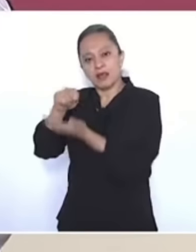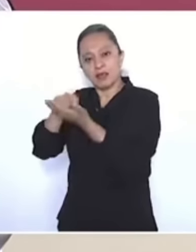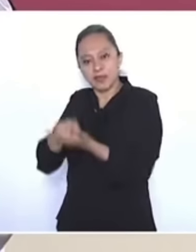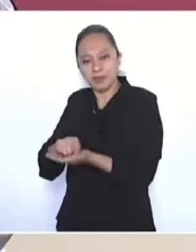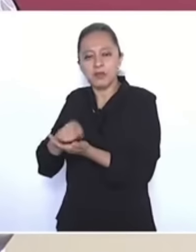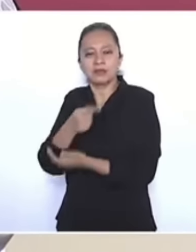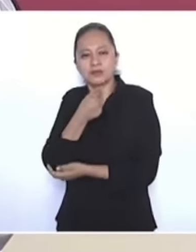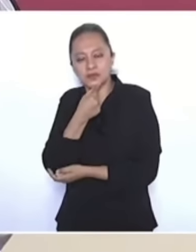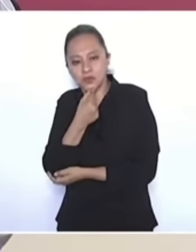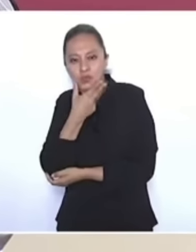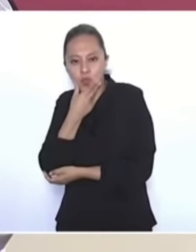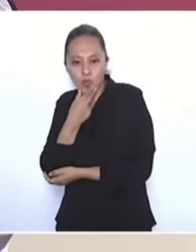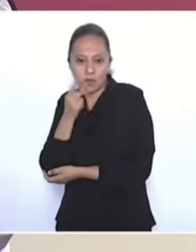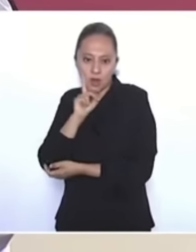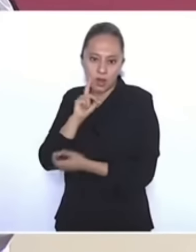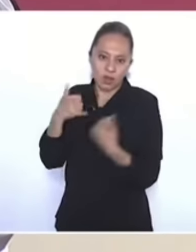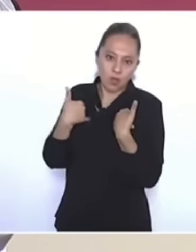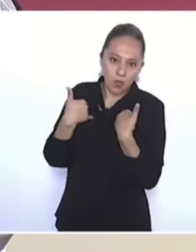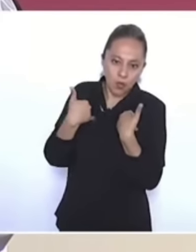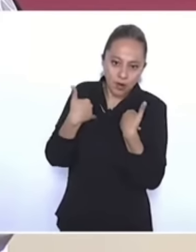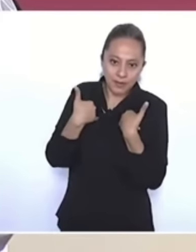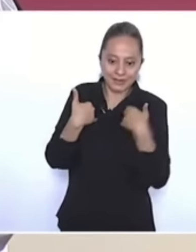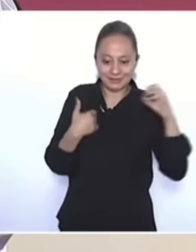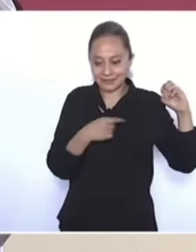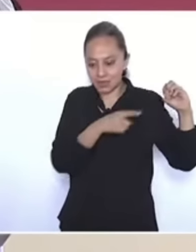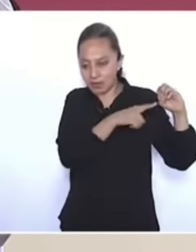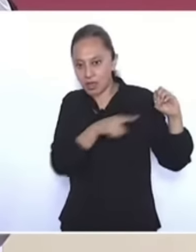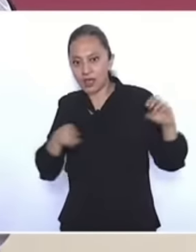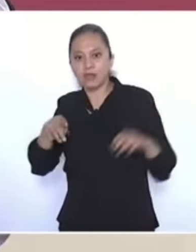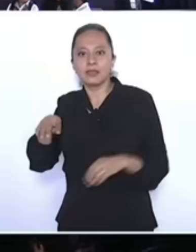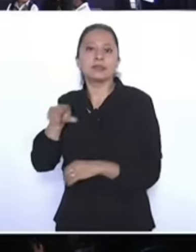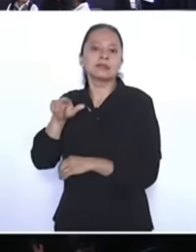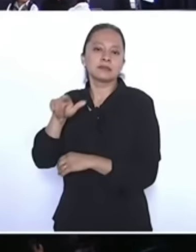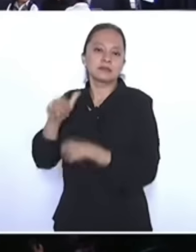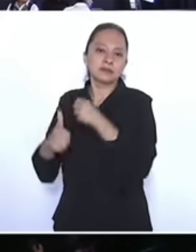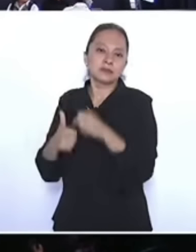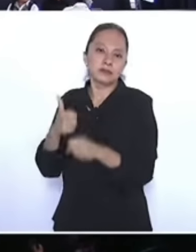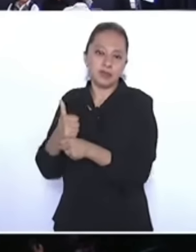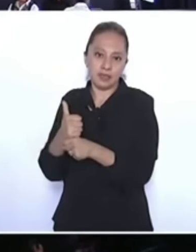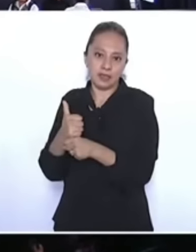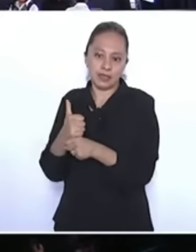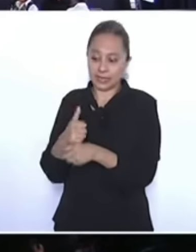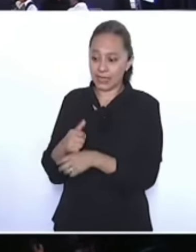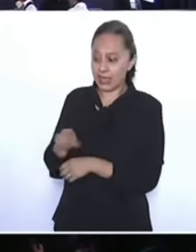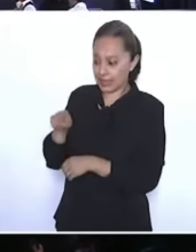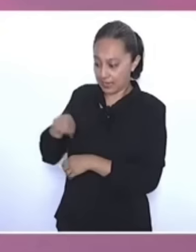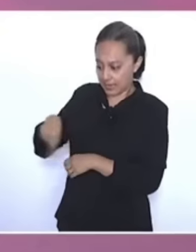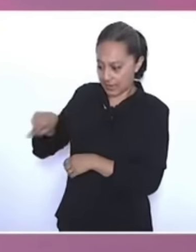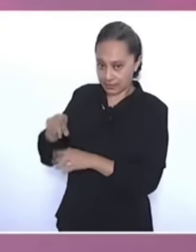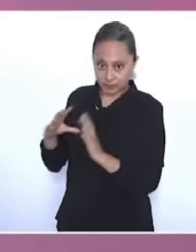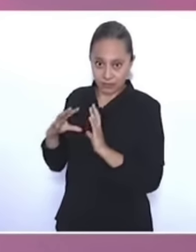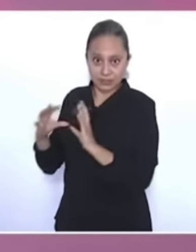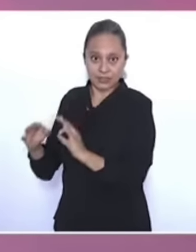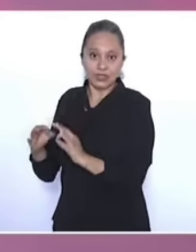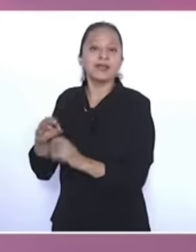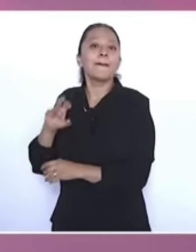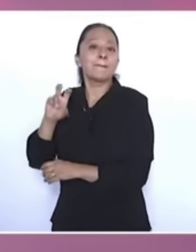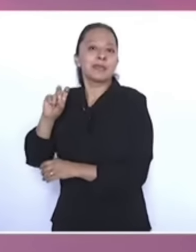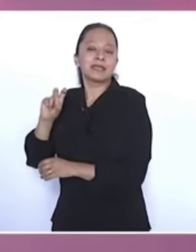y jóvenes de entre 0 y 17 años que se atienden en 23 centros de esta fundación.